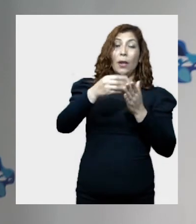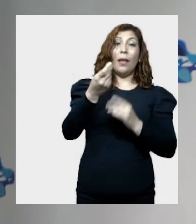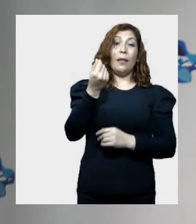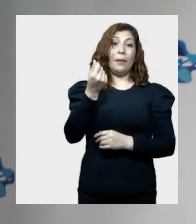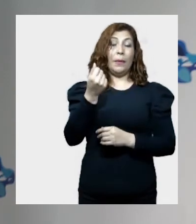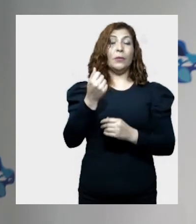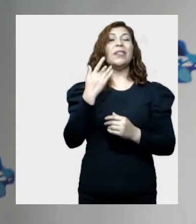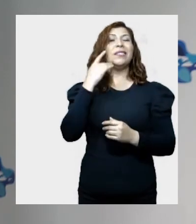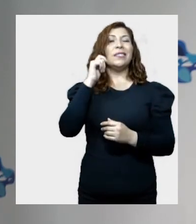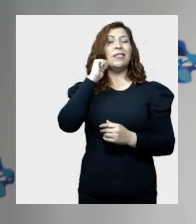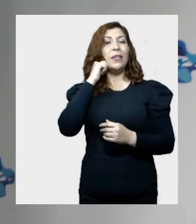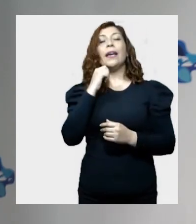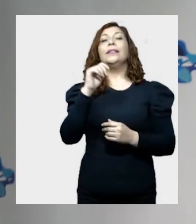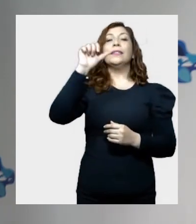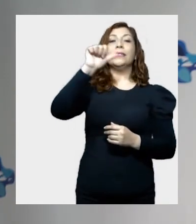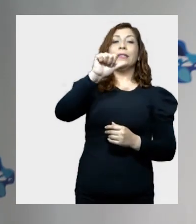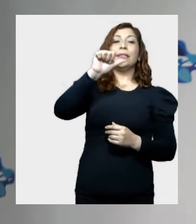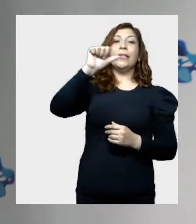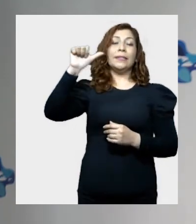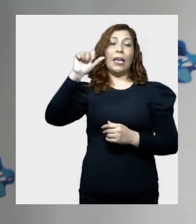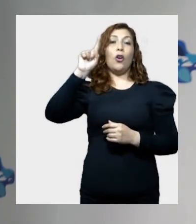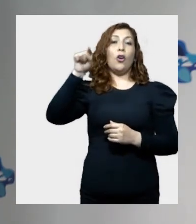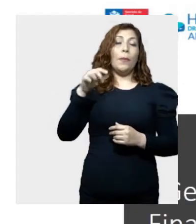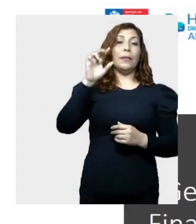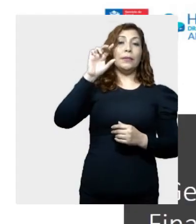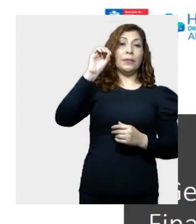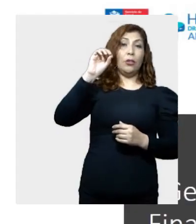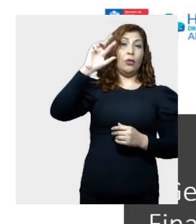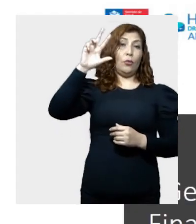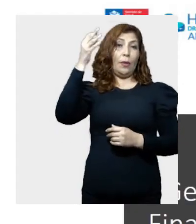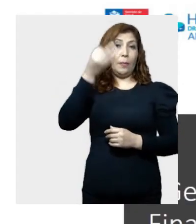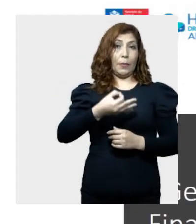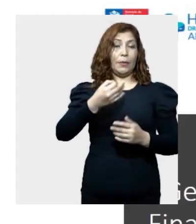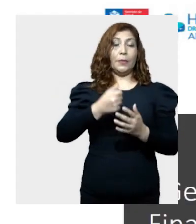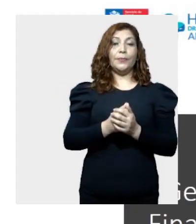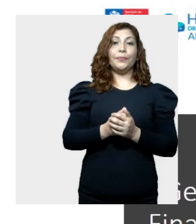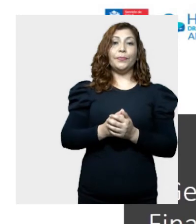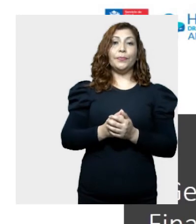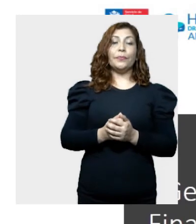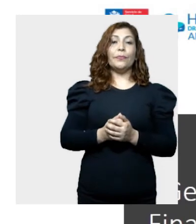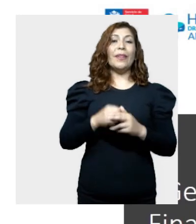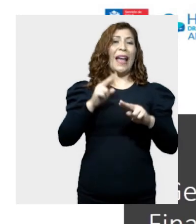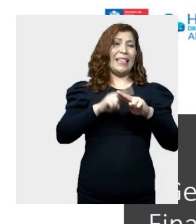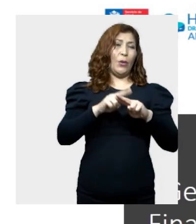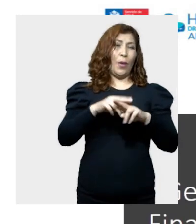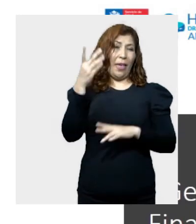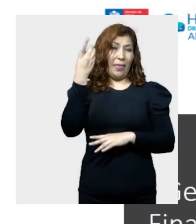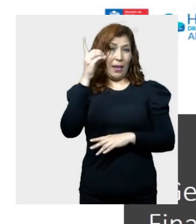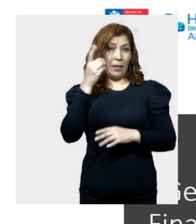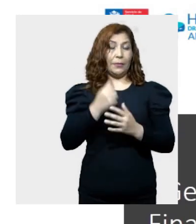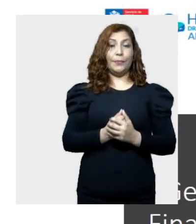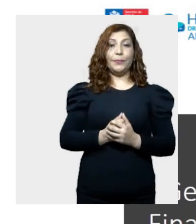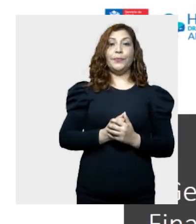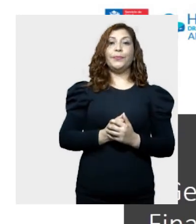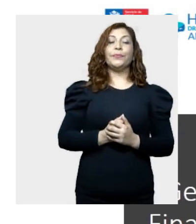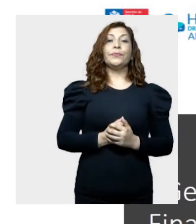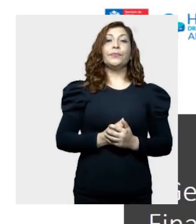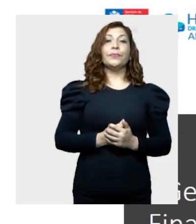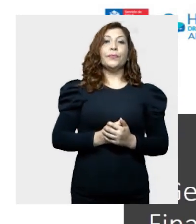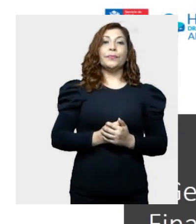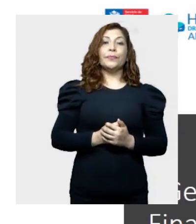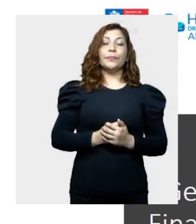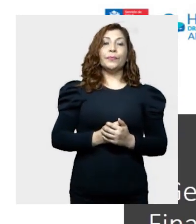pesos, lo que equivale a un 66,09%. Antigüedad de la deuda. De acuerdo a